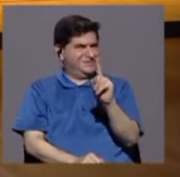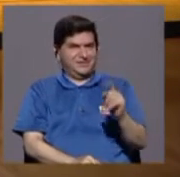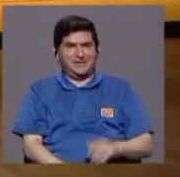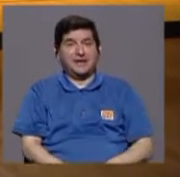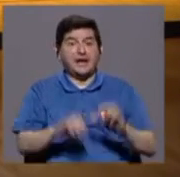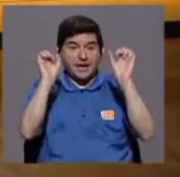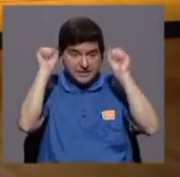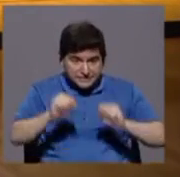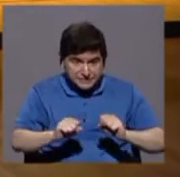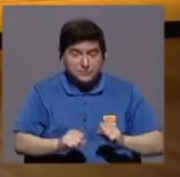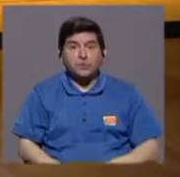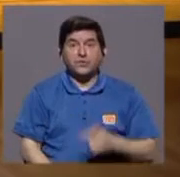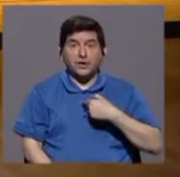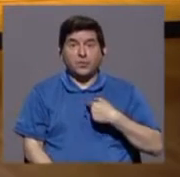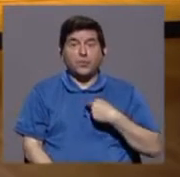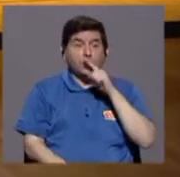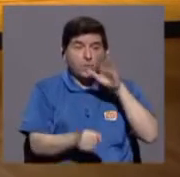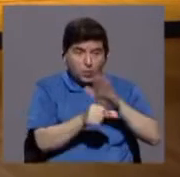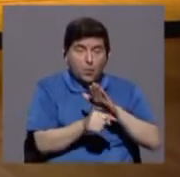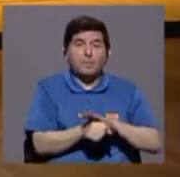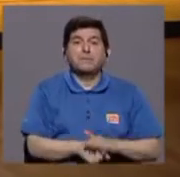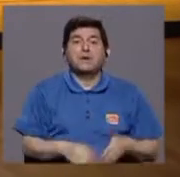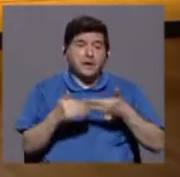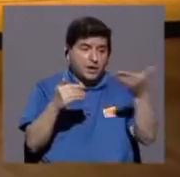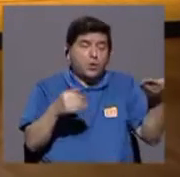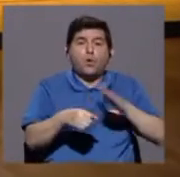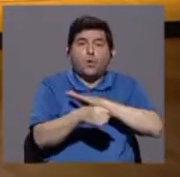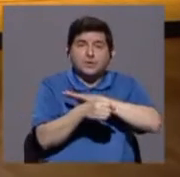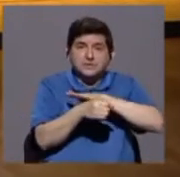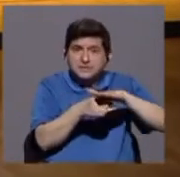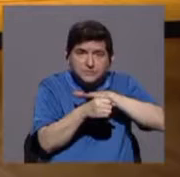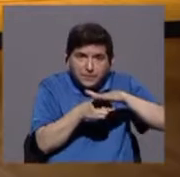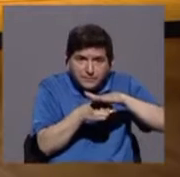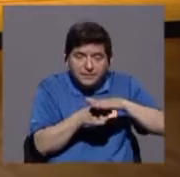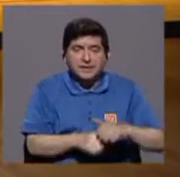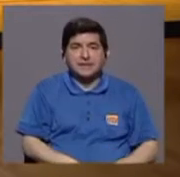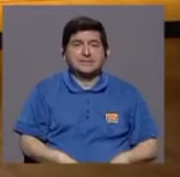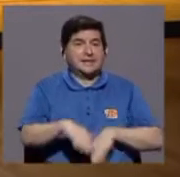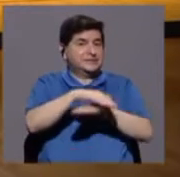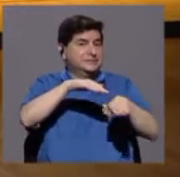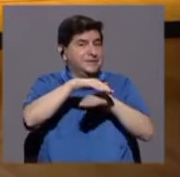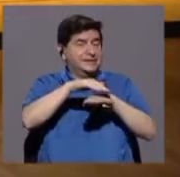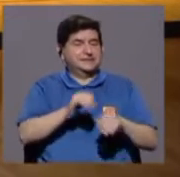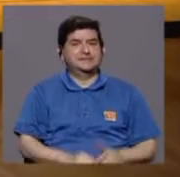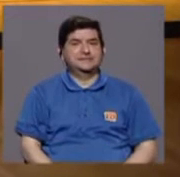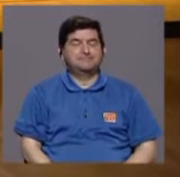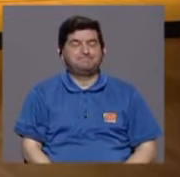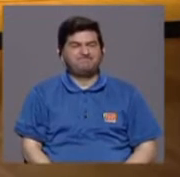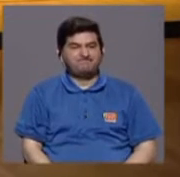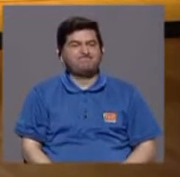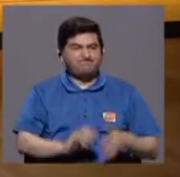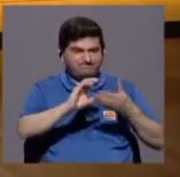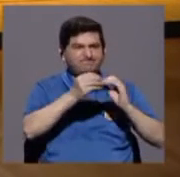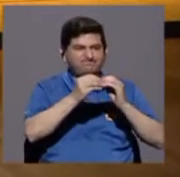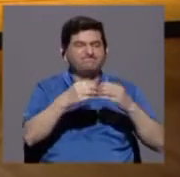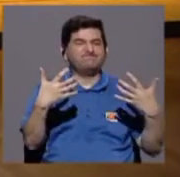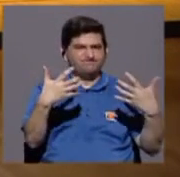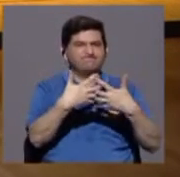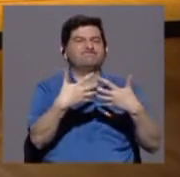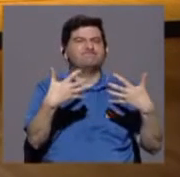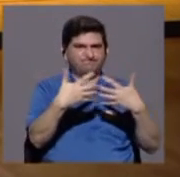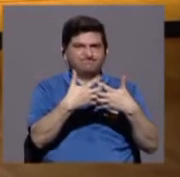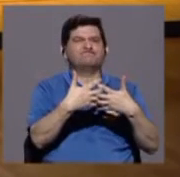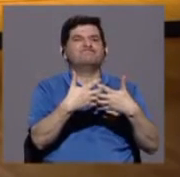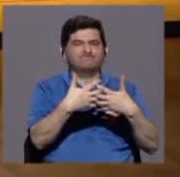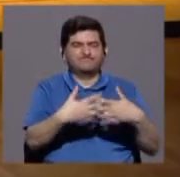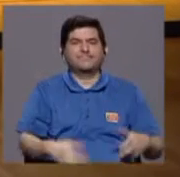lograr salir con lo básico, o ni siquiera tal vez lo básico. Entonces, son consistentes los números, hay una